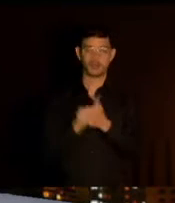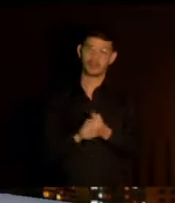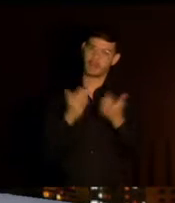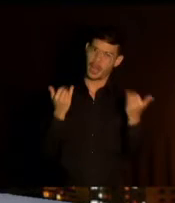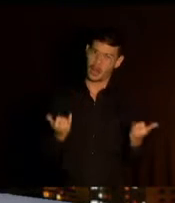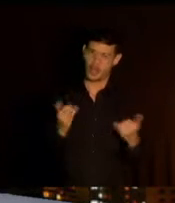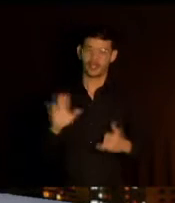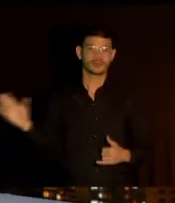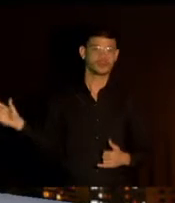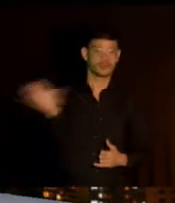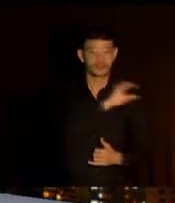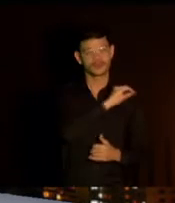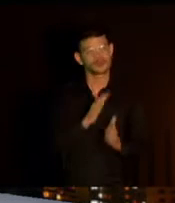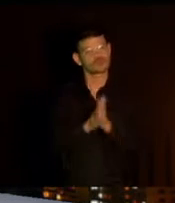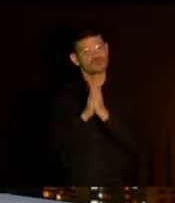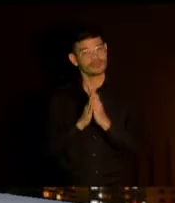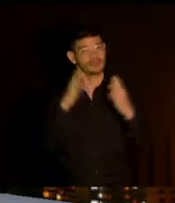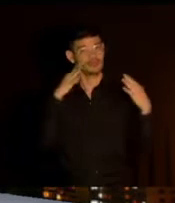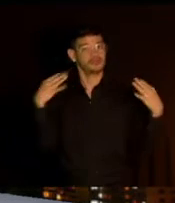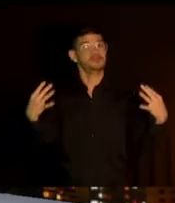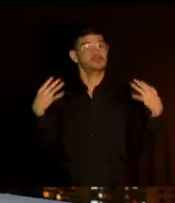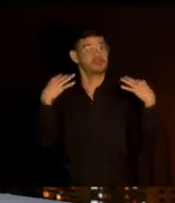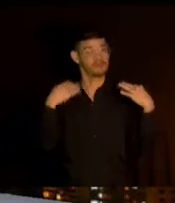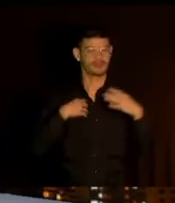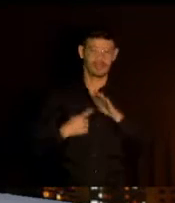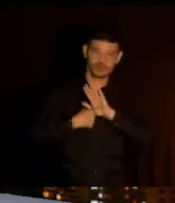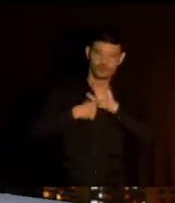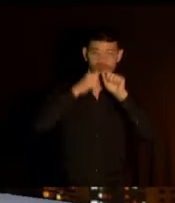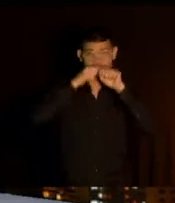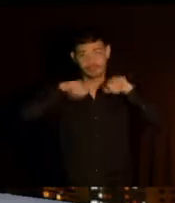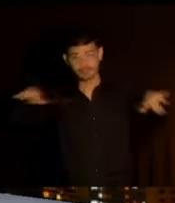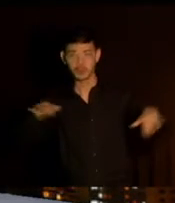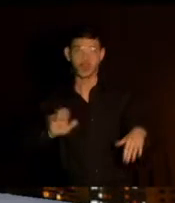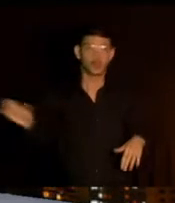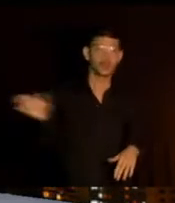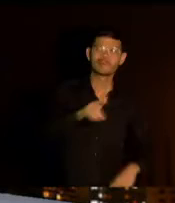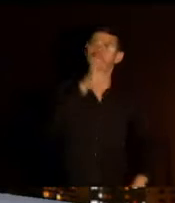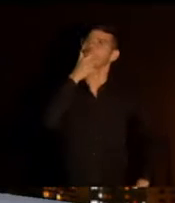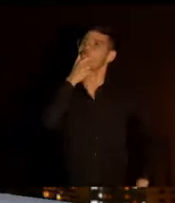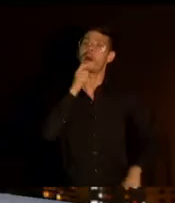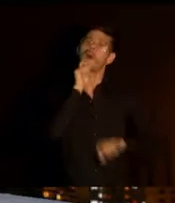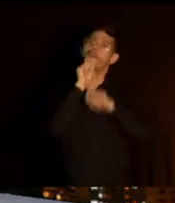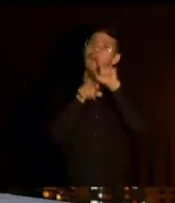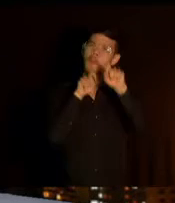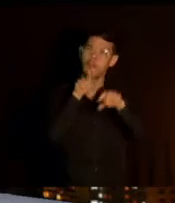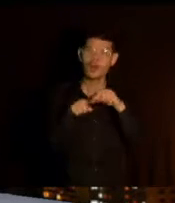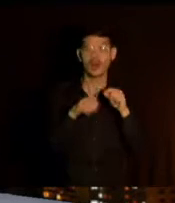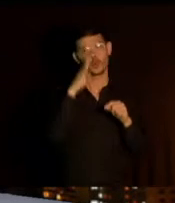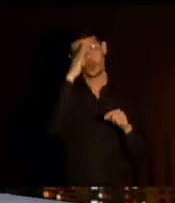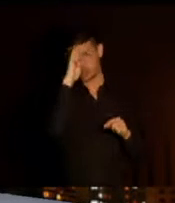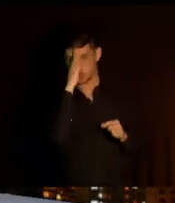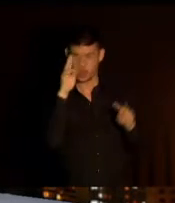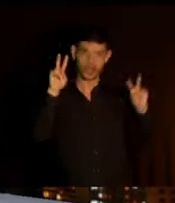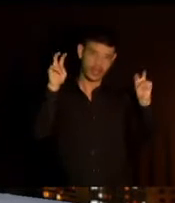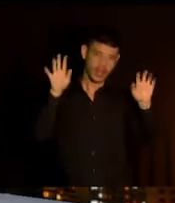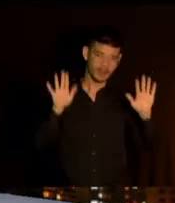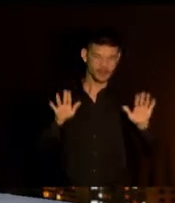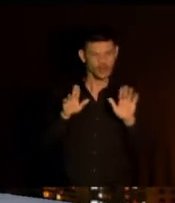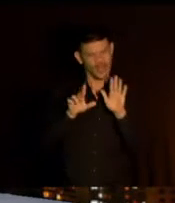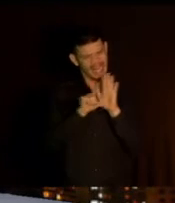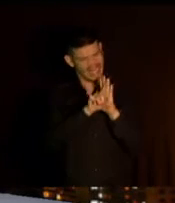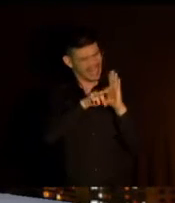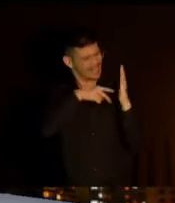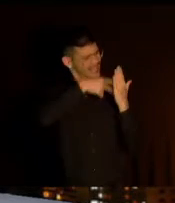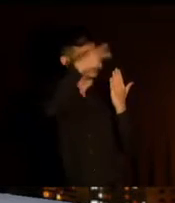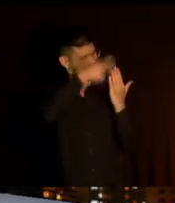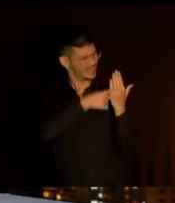con nosotros en esta transmisión, para que nos vayan enviando sus preguntas, todas las dudas que quieran, todo lo que quieran aclarar sobre este proyecto de ley